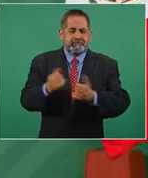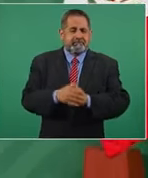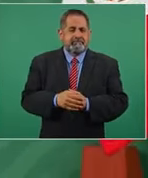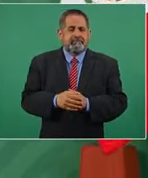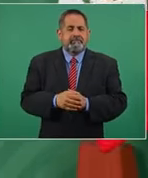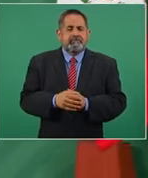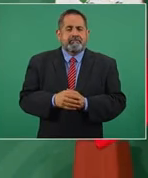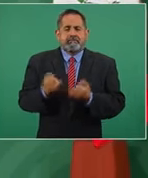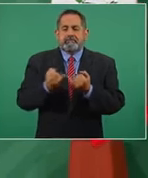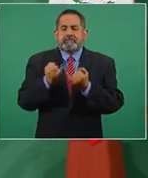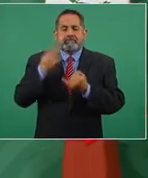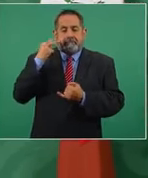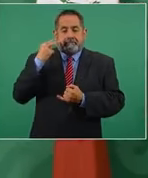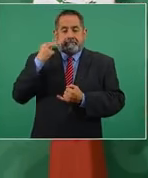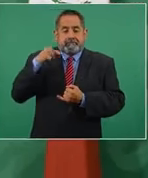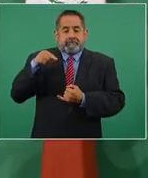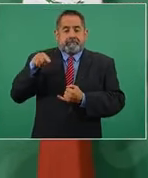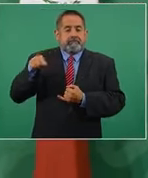de Veracruz,